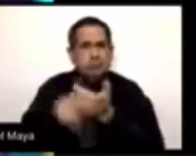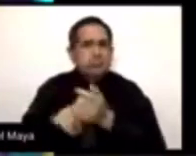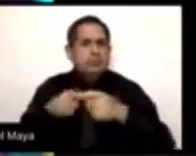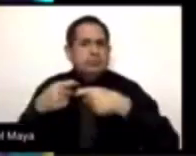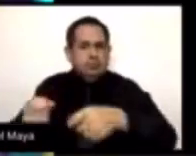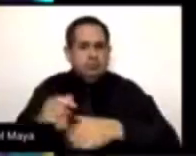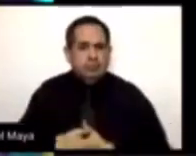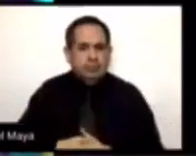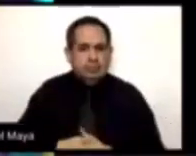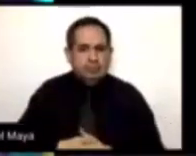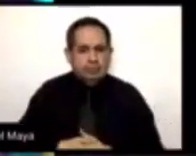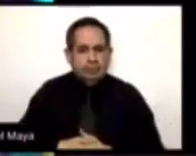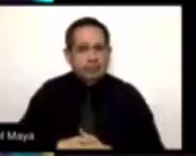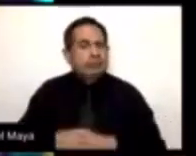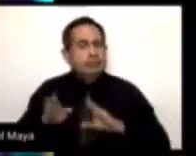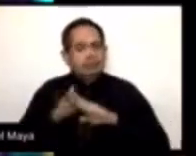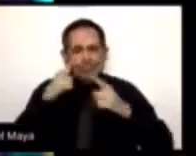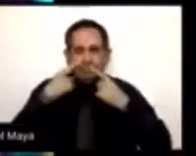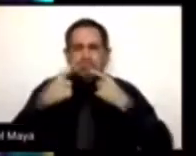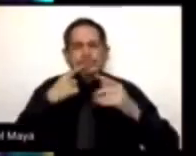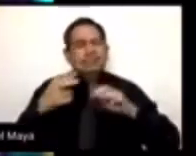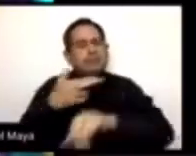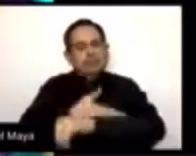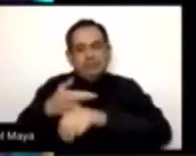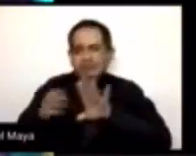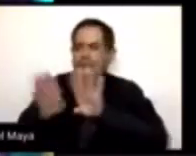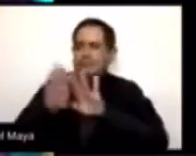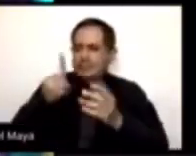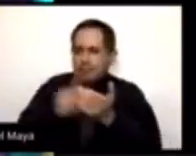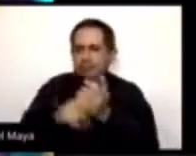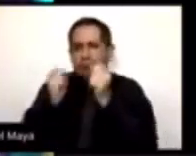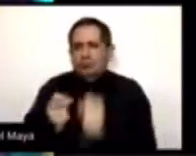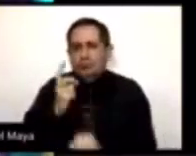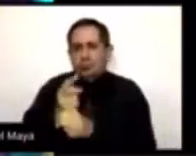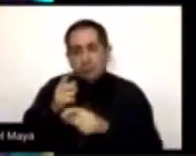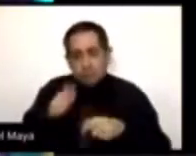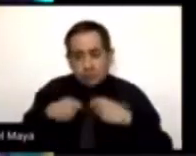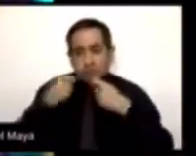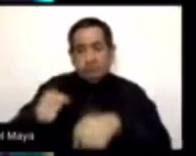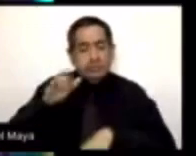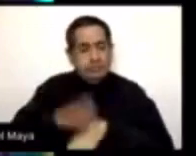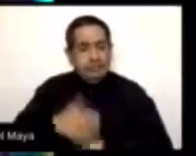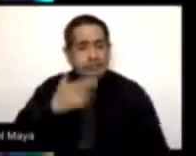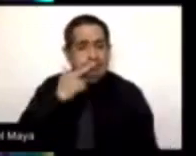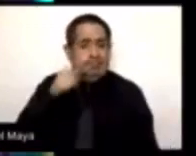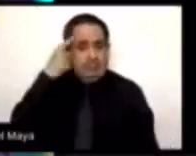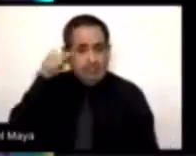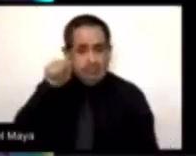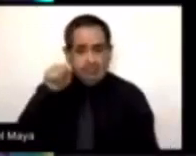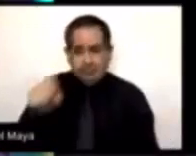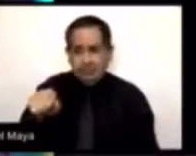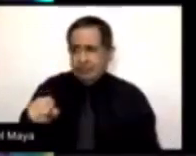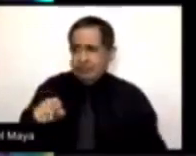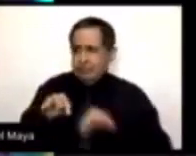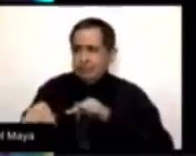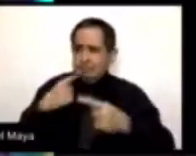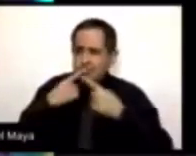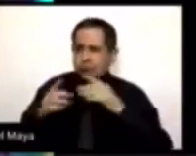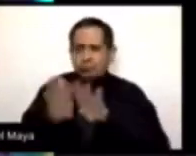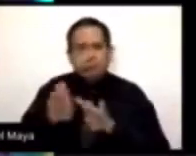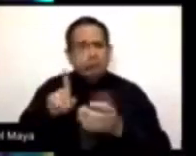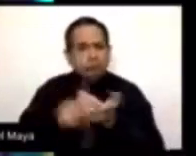política para generar marcos jurídicos que le den certeza a dicha población son temas clave en la lucha contra la pobreza,